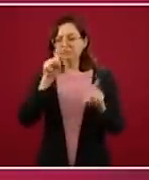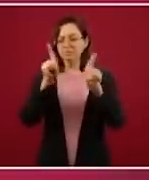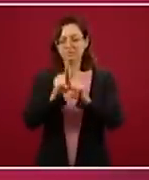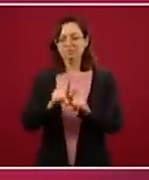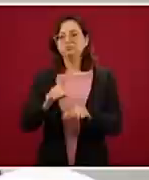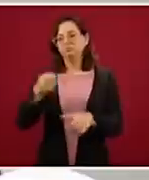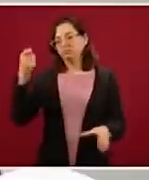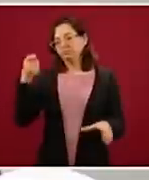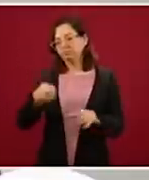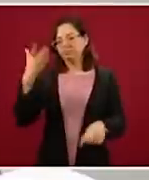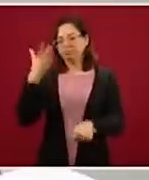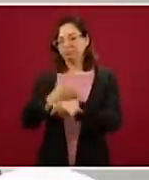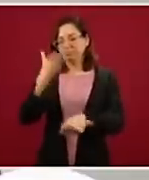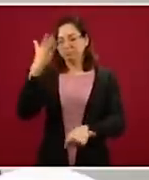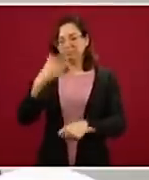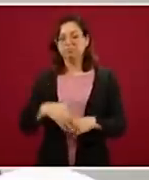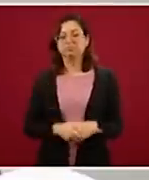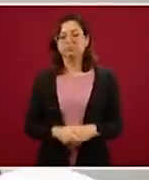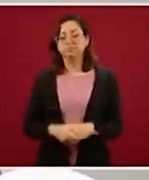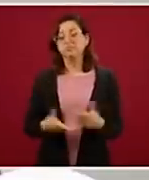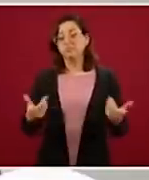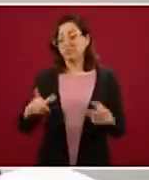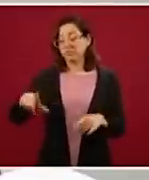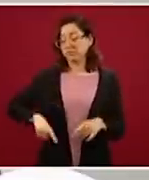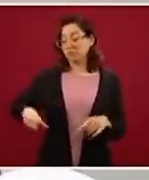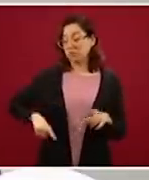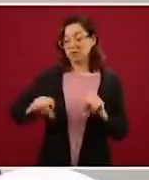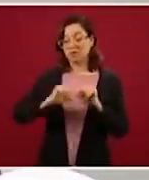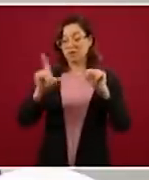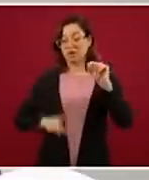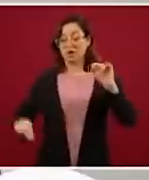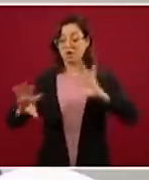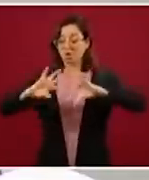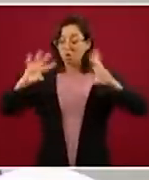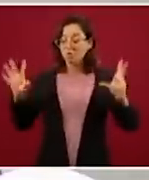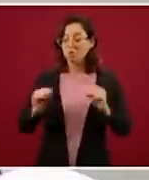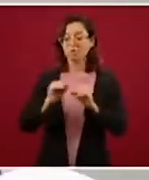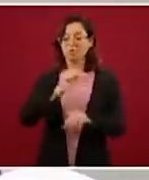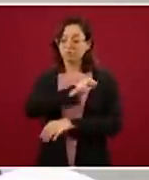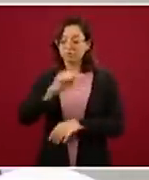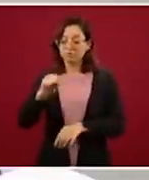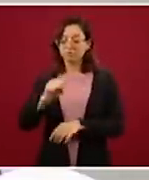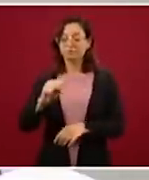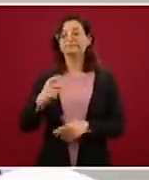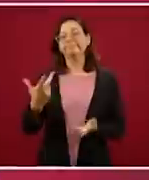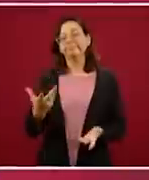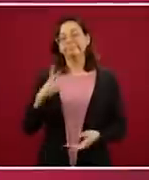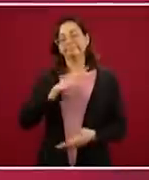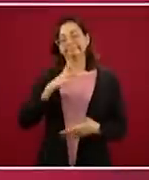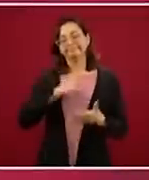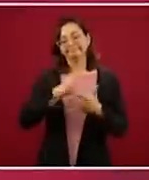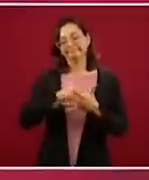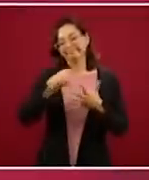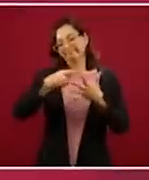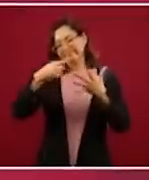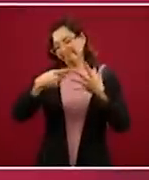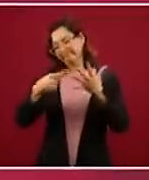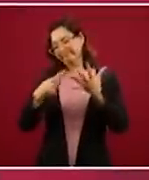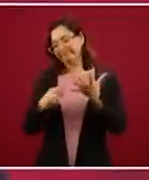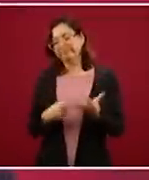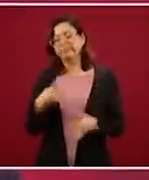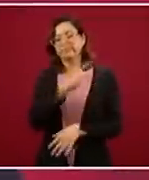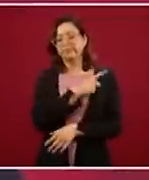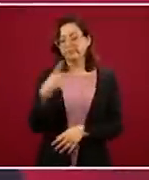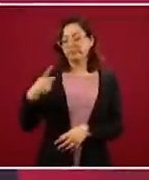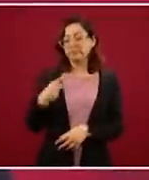de penas. Por tanto, una política criminal de Estado tiene que redondear todos estos elementos. Creo que un tema es que debemos empezar a analizar los delitos